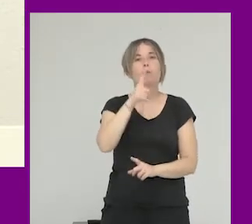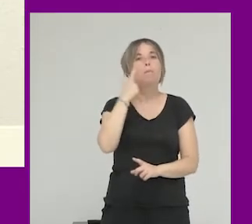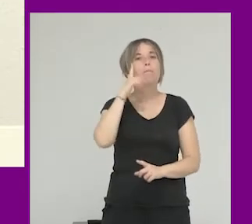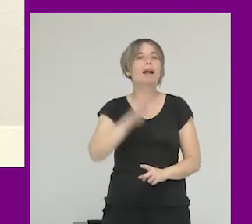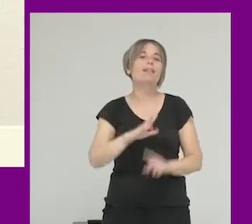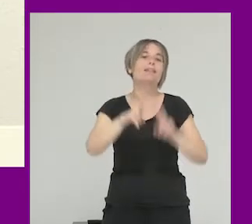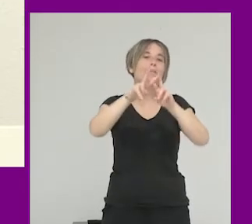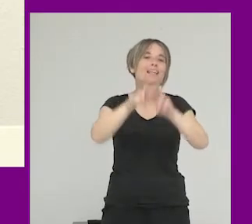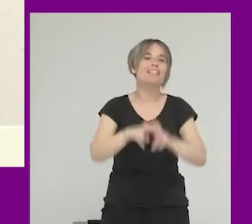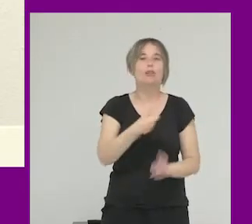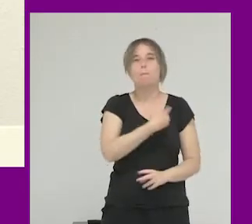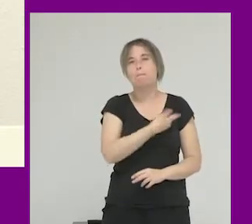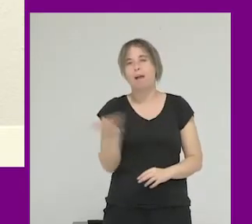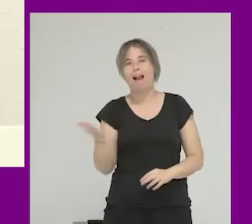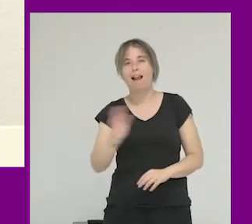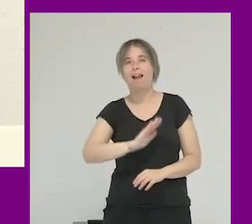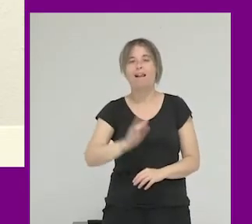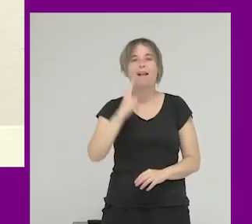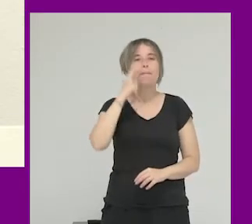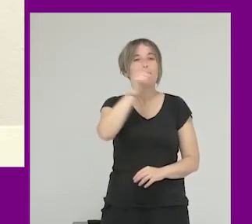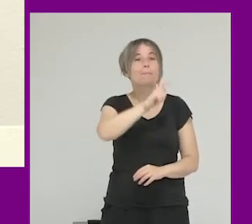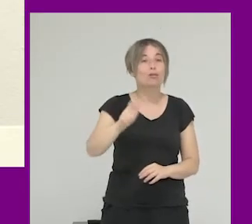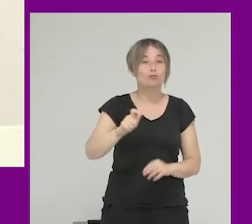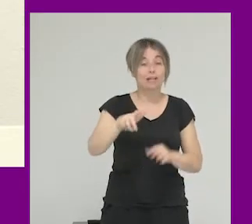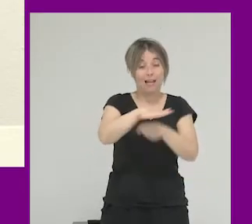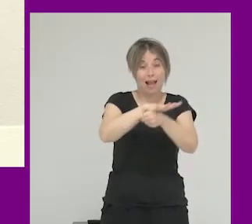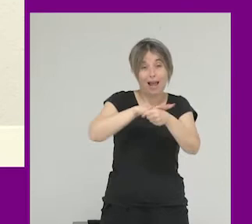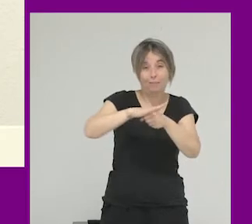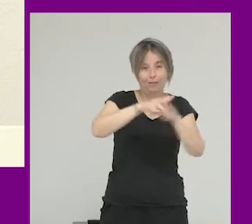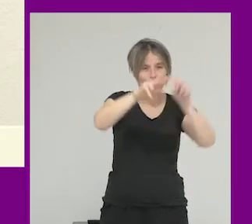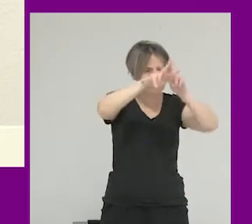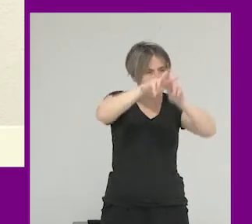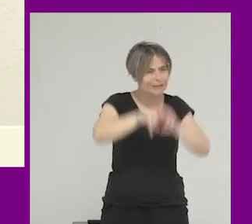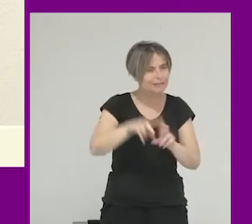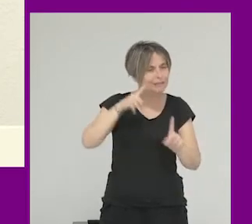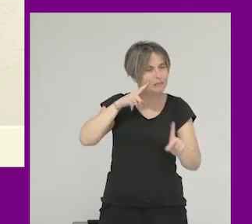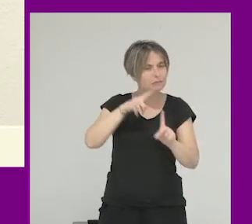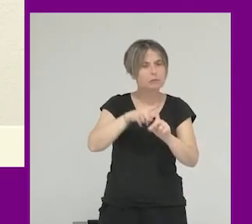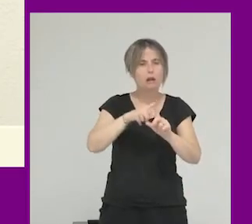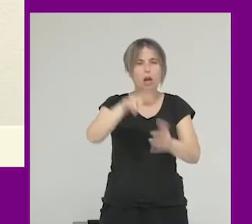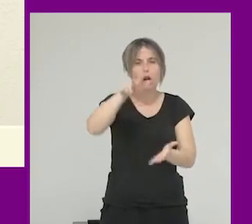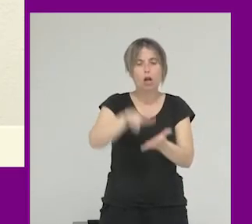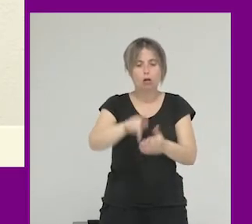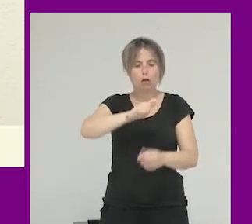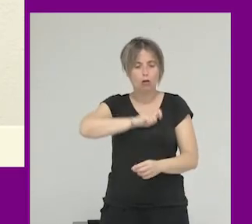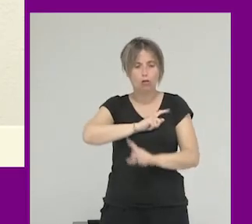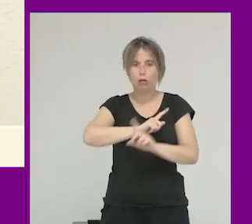De hecho, la gente que investigábamos en ese ámbito no se nos reconocía sexenios de